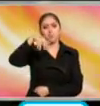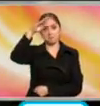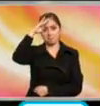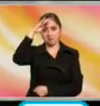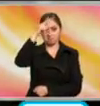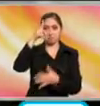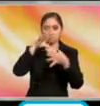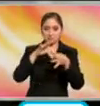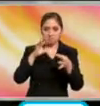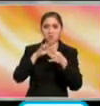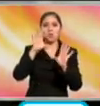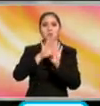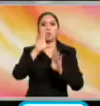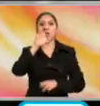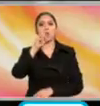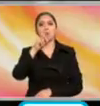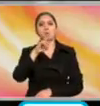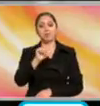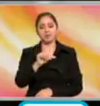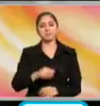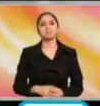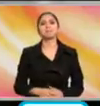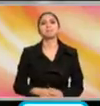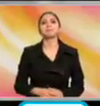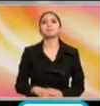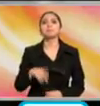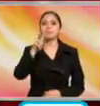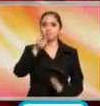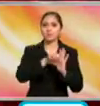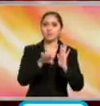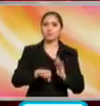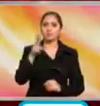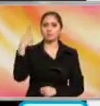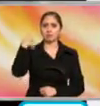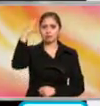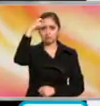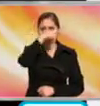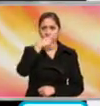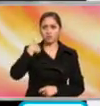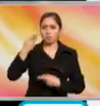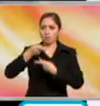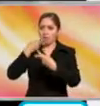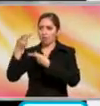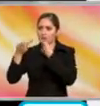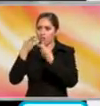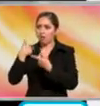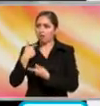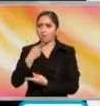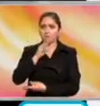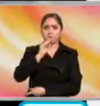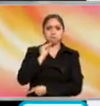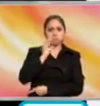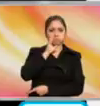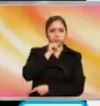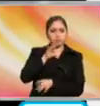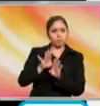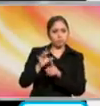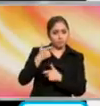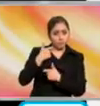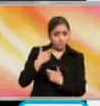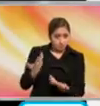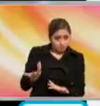comedia. Es difícil hacer reír hablando, imagínate sin hablar. Así es. un gran maestro. Sí, es Sí. maravilloso. Y Luana